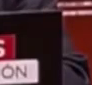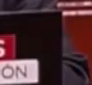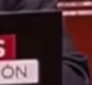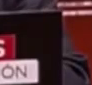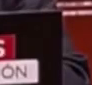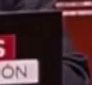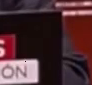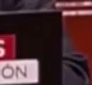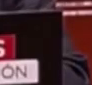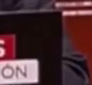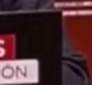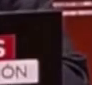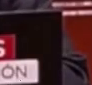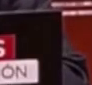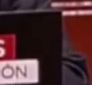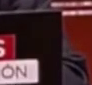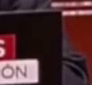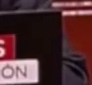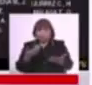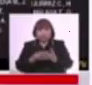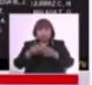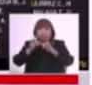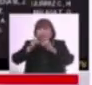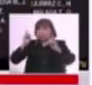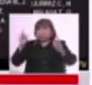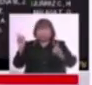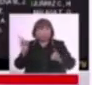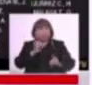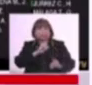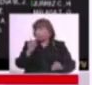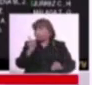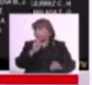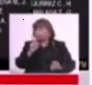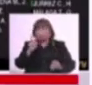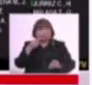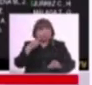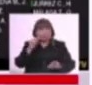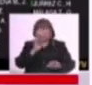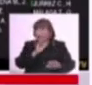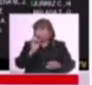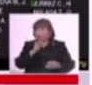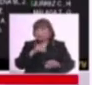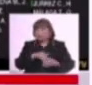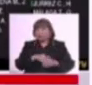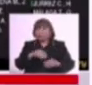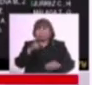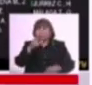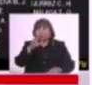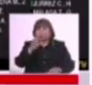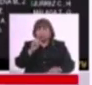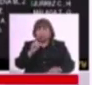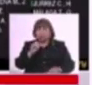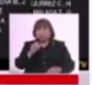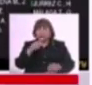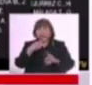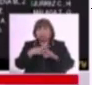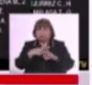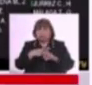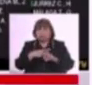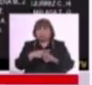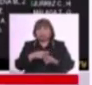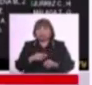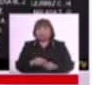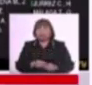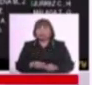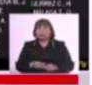Retrocederíamos tanto. Lo único que debía hacer el Congreso es aprobar esto y que el señor ya por lo menos